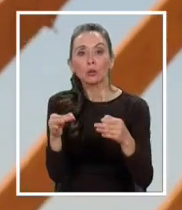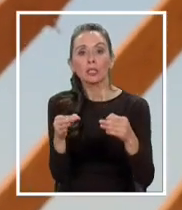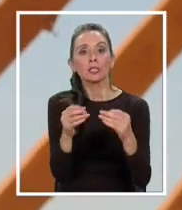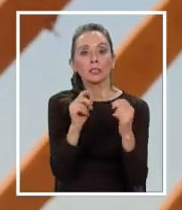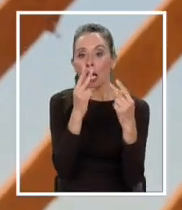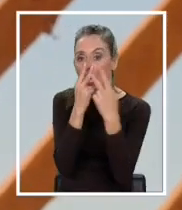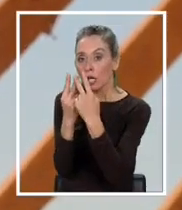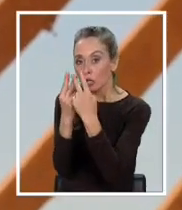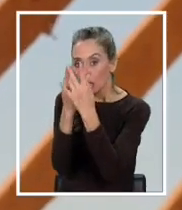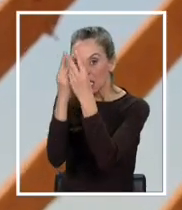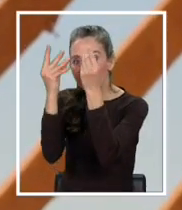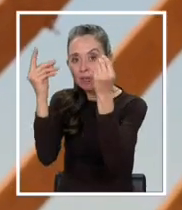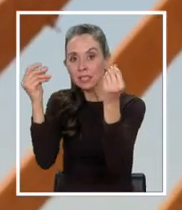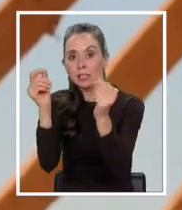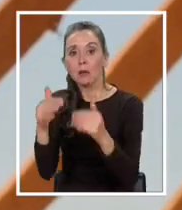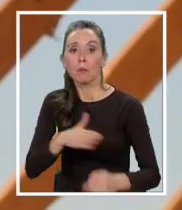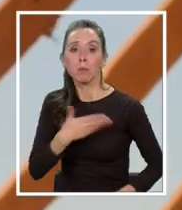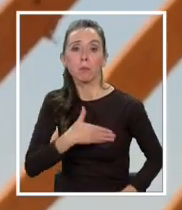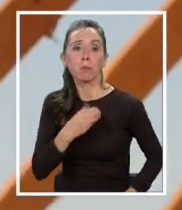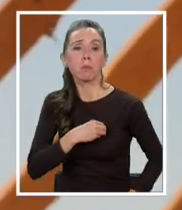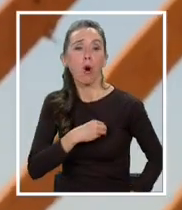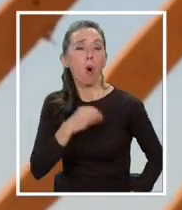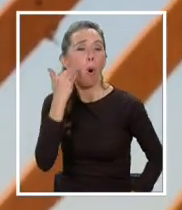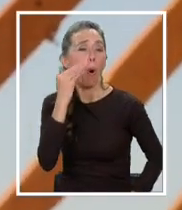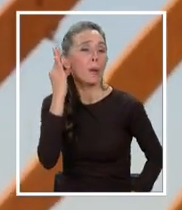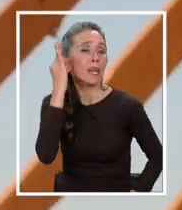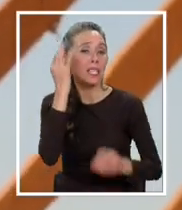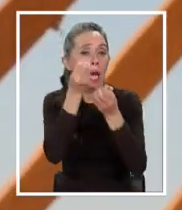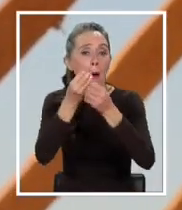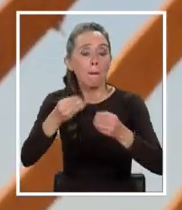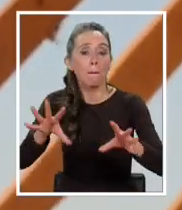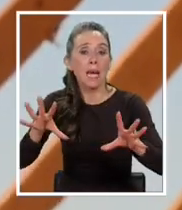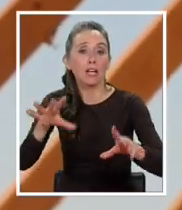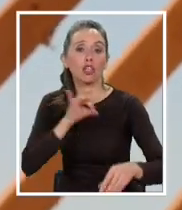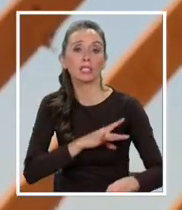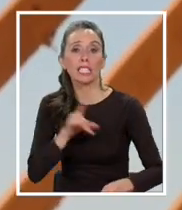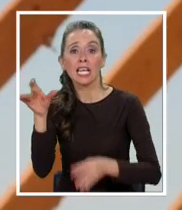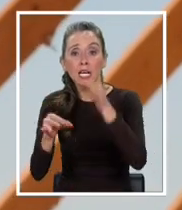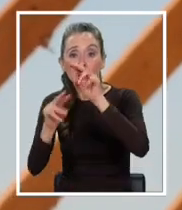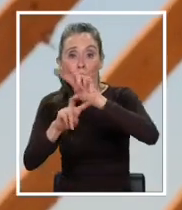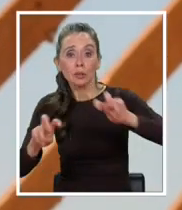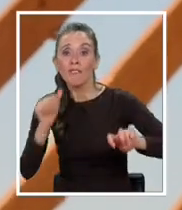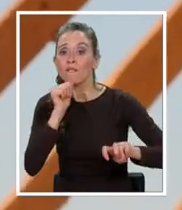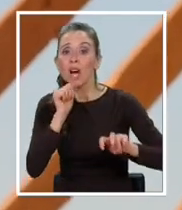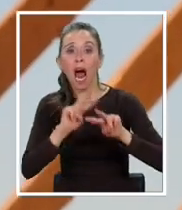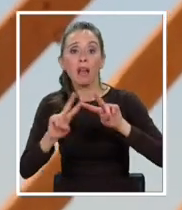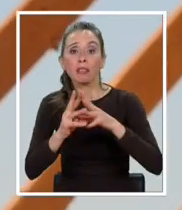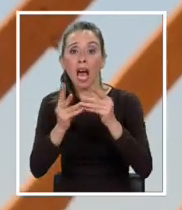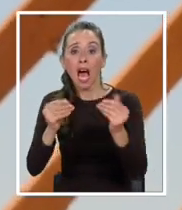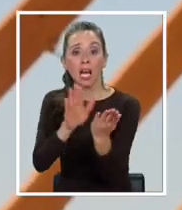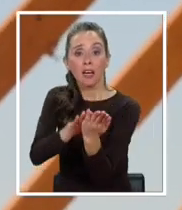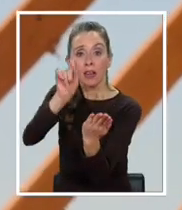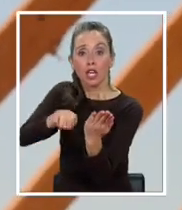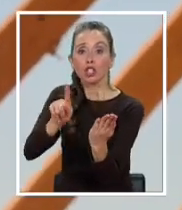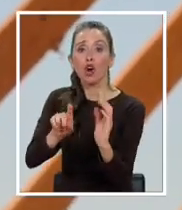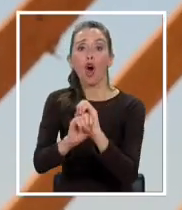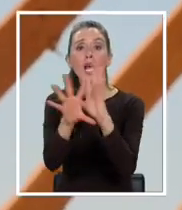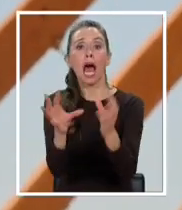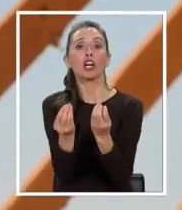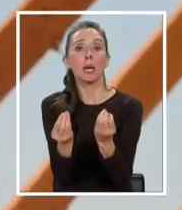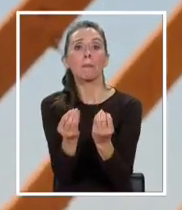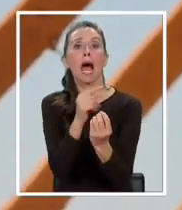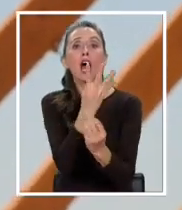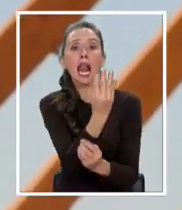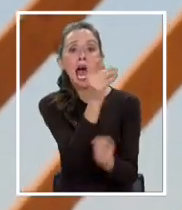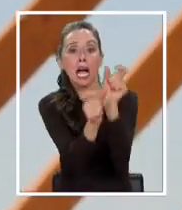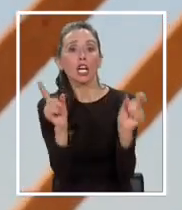tuvieron estas pobres niñas perdidas en Chile, de un caso que todavía no ha sido resuelto, de un caso que todavía no es claro qué fue lo que pasó, qué les